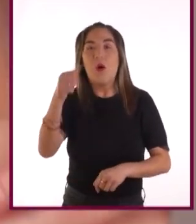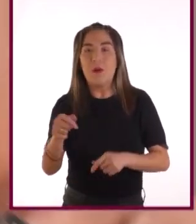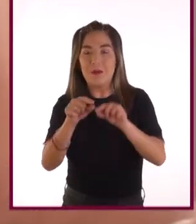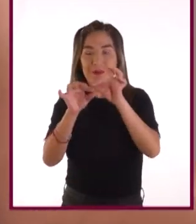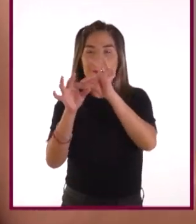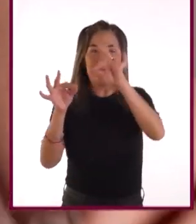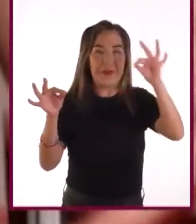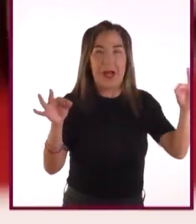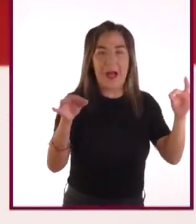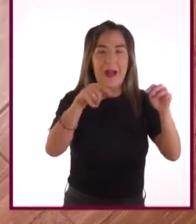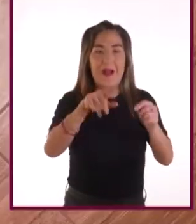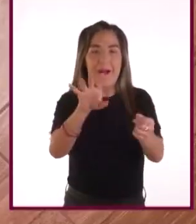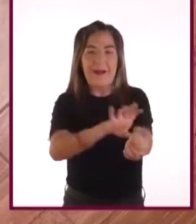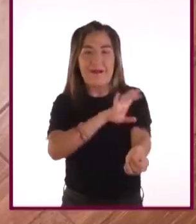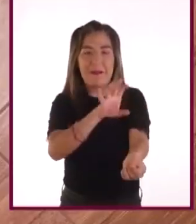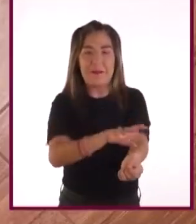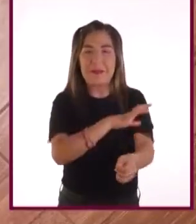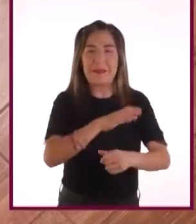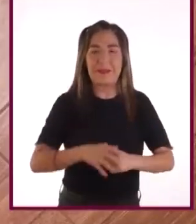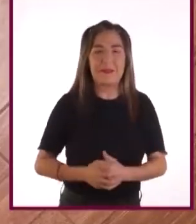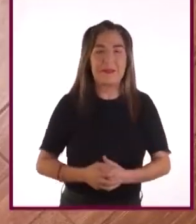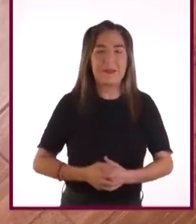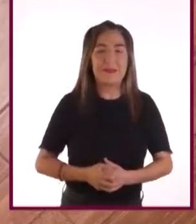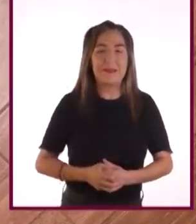otro extremo del electroimán